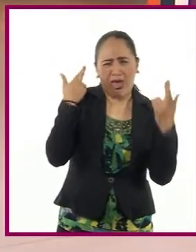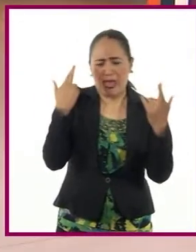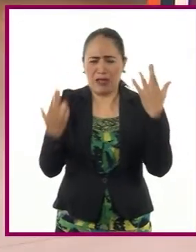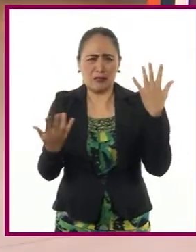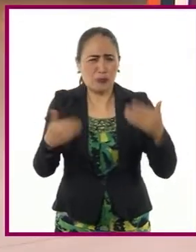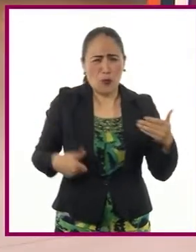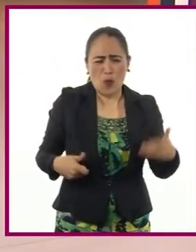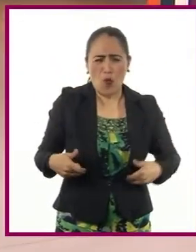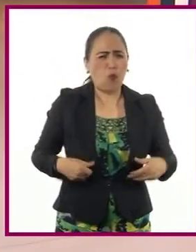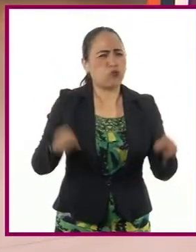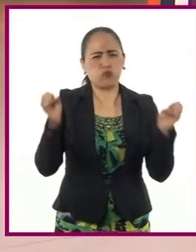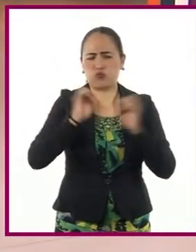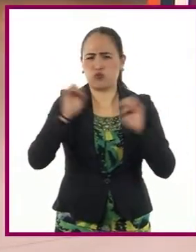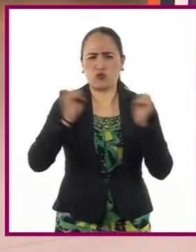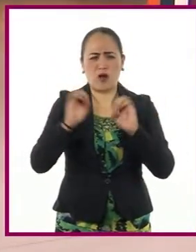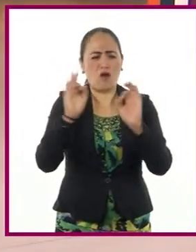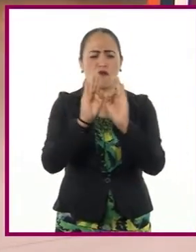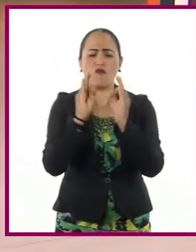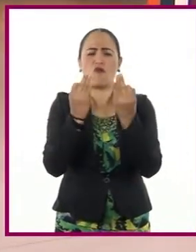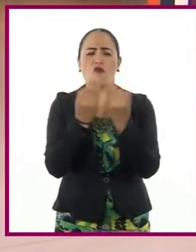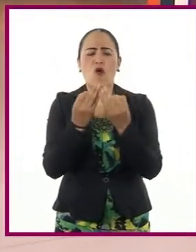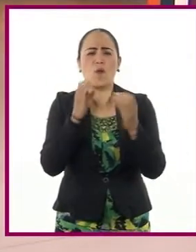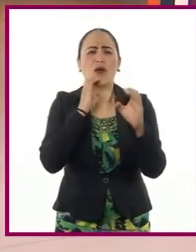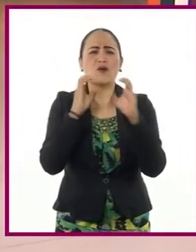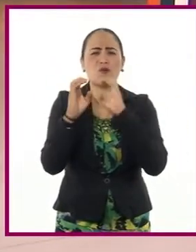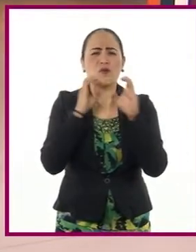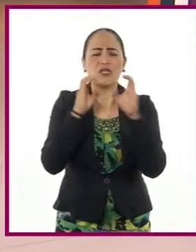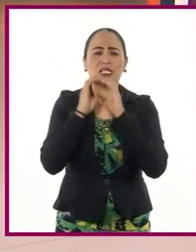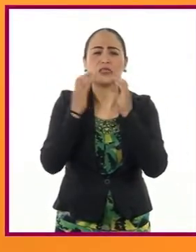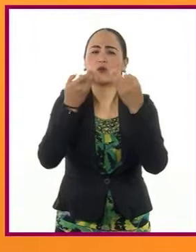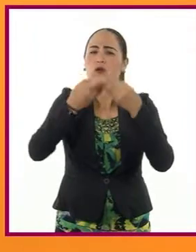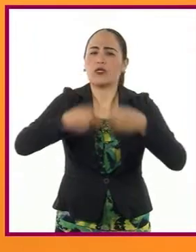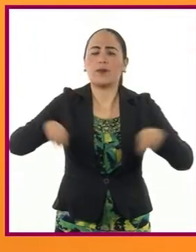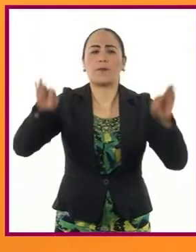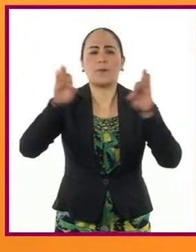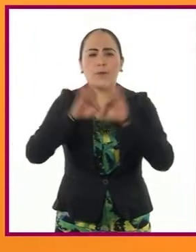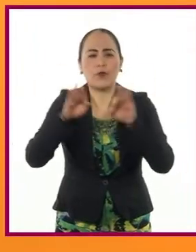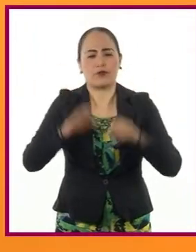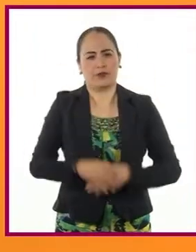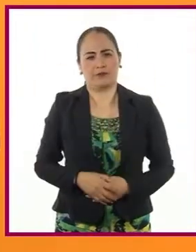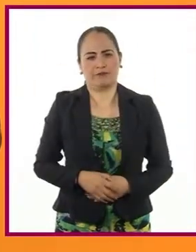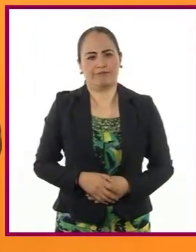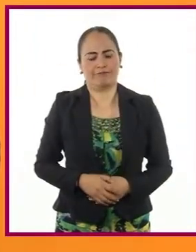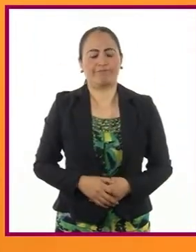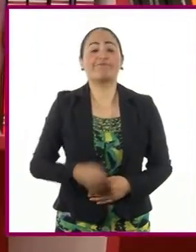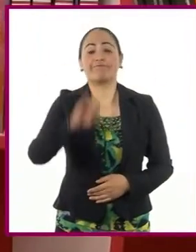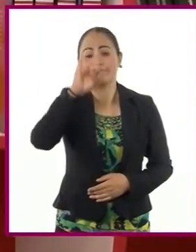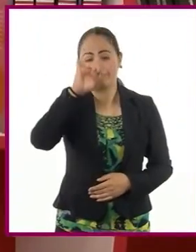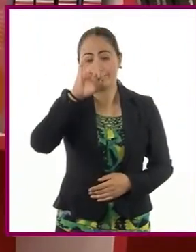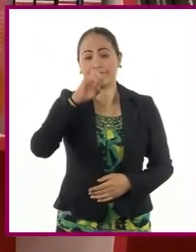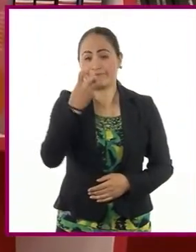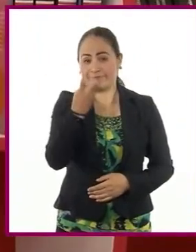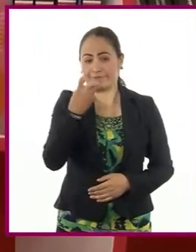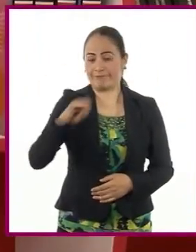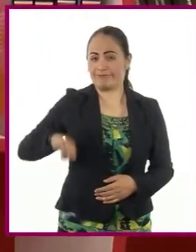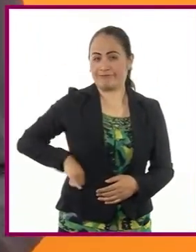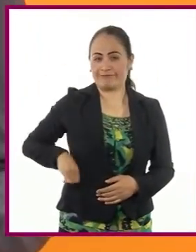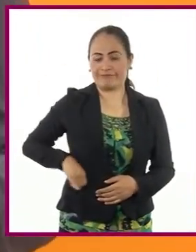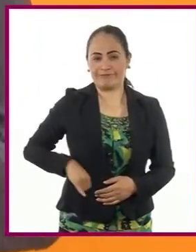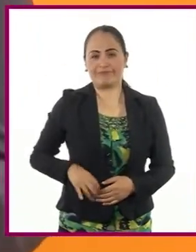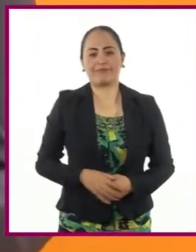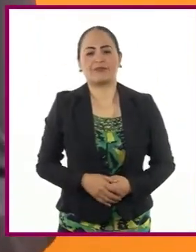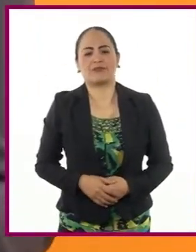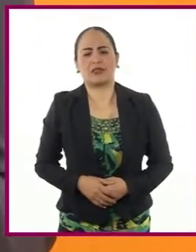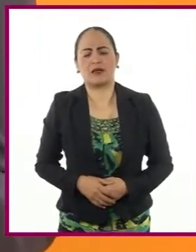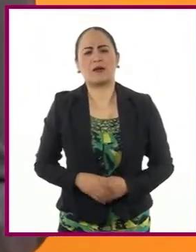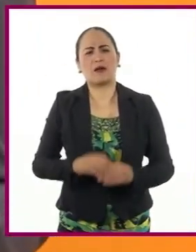eso que el canal de comunicación también es importante. Es muy interesante lo que comentas y por ello es necesario precisar a